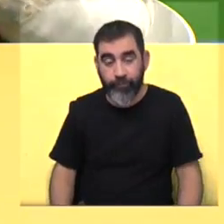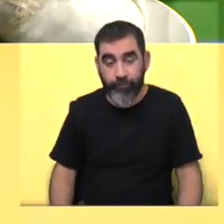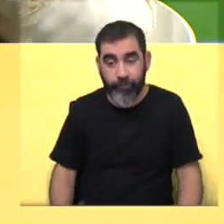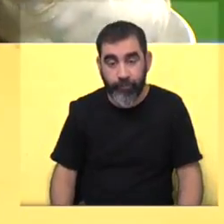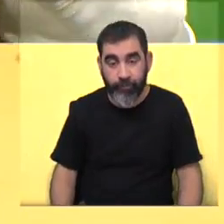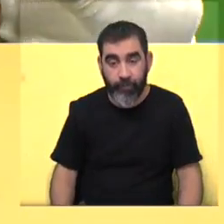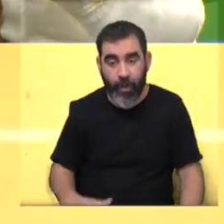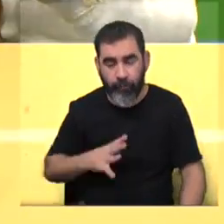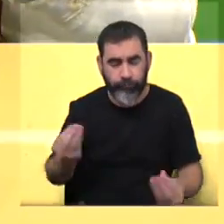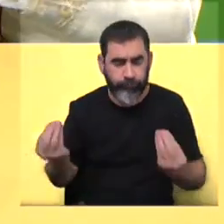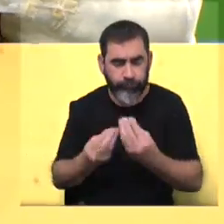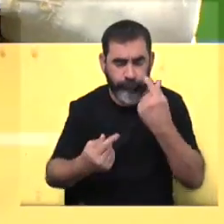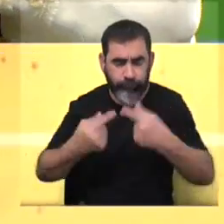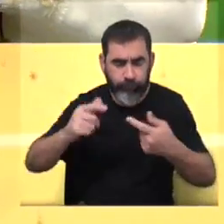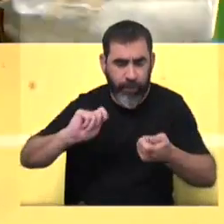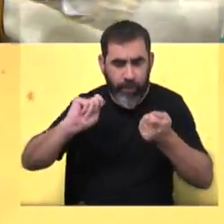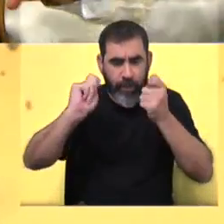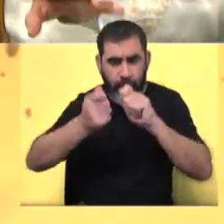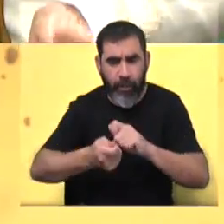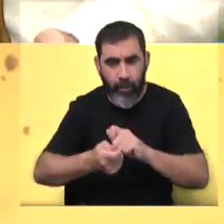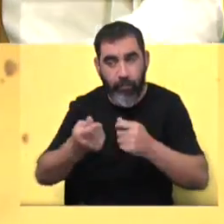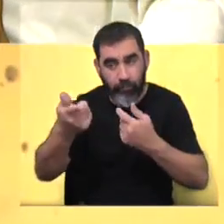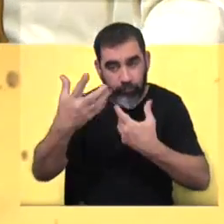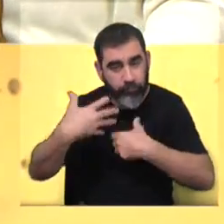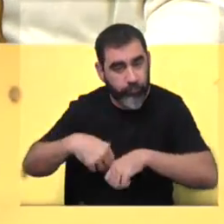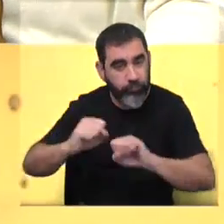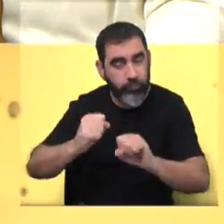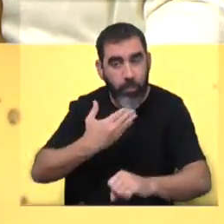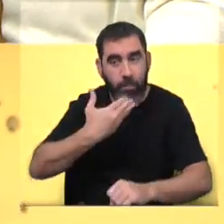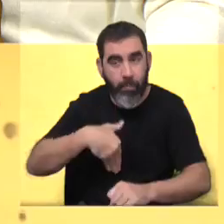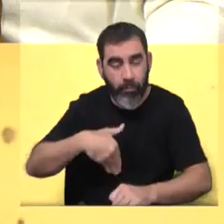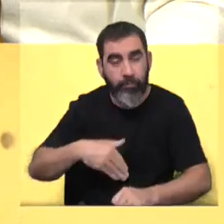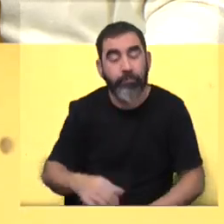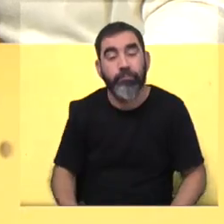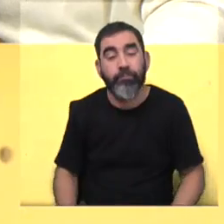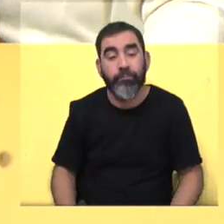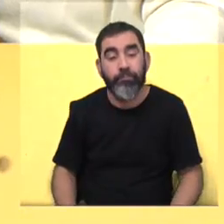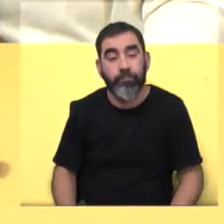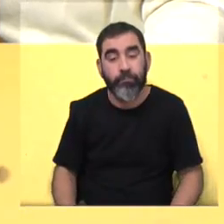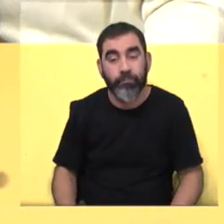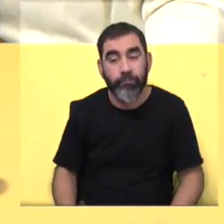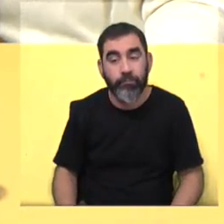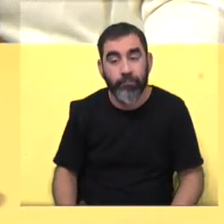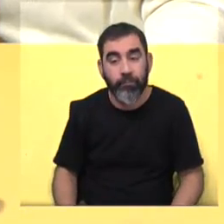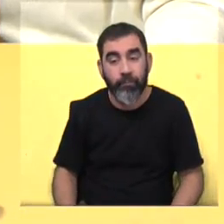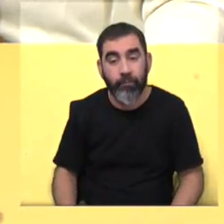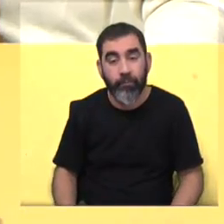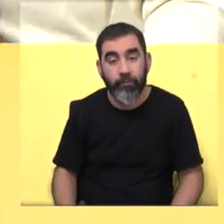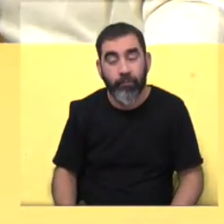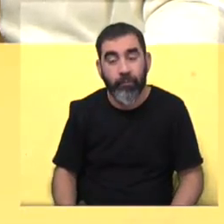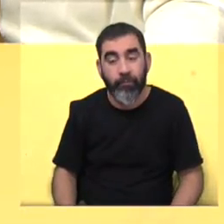posibilidades enormes. Entonces, eso realmente fue un descubrimiento impresionante. ¿Y por qué no es atribuible? A mí me parece que no